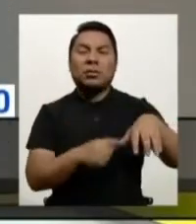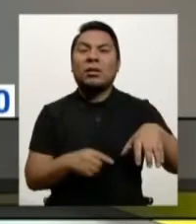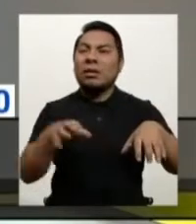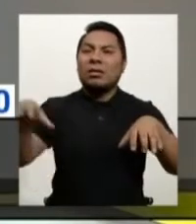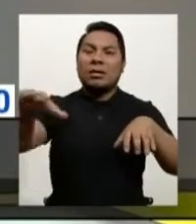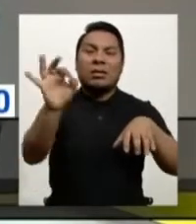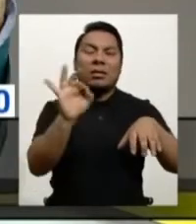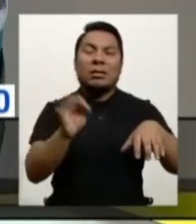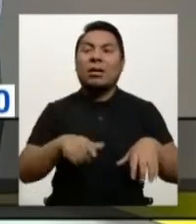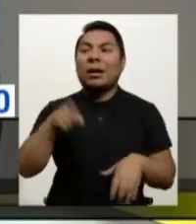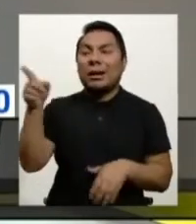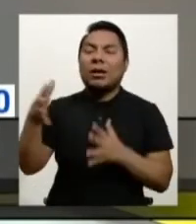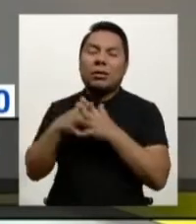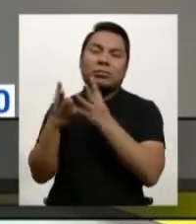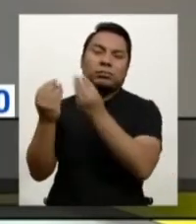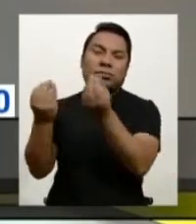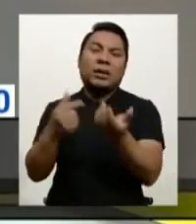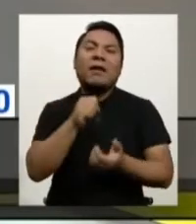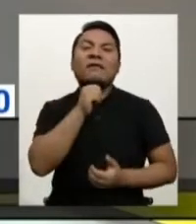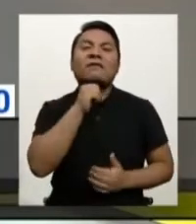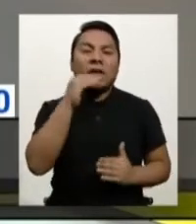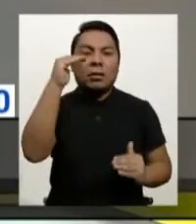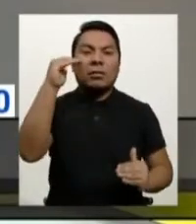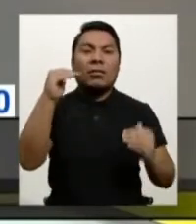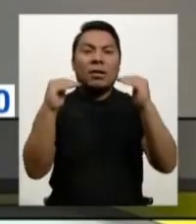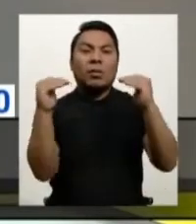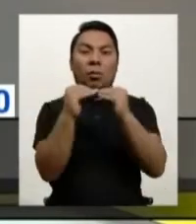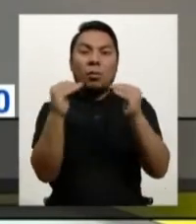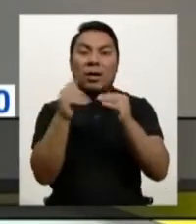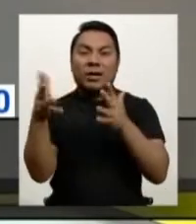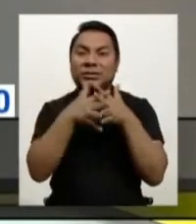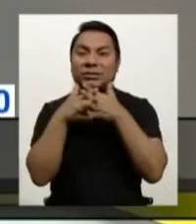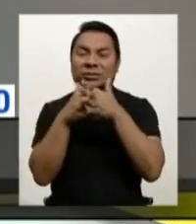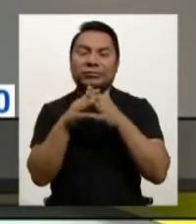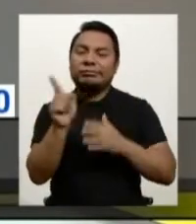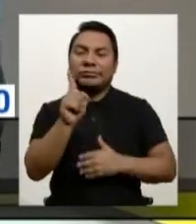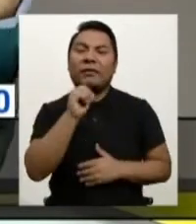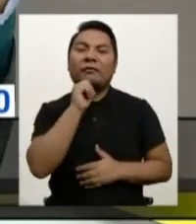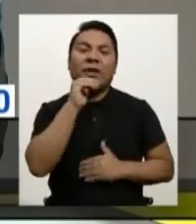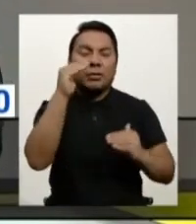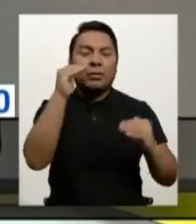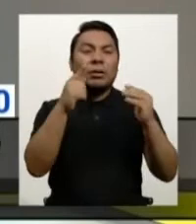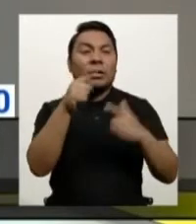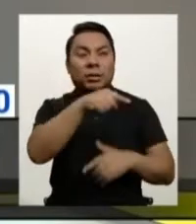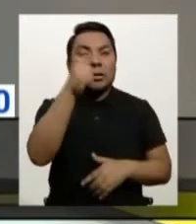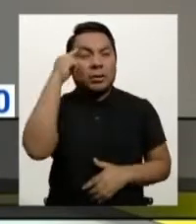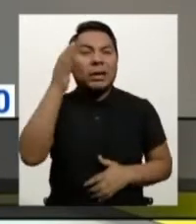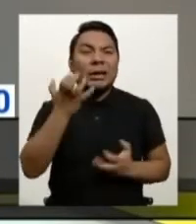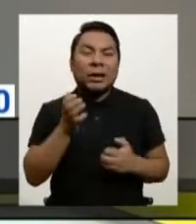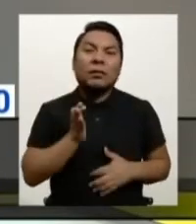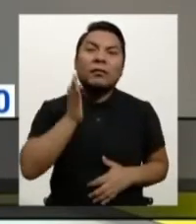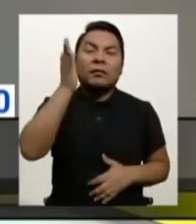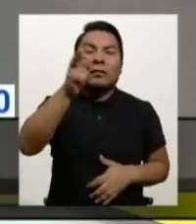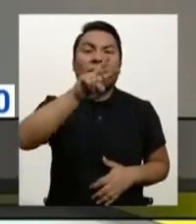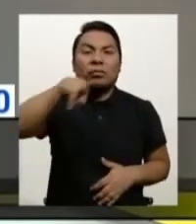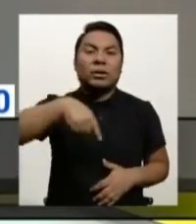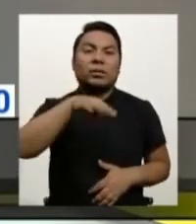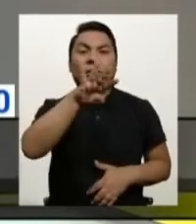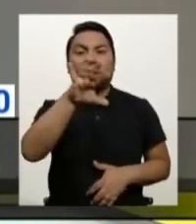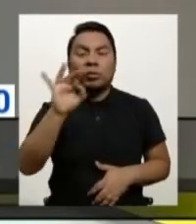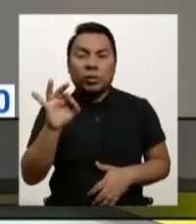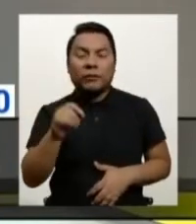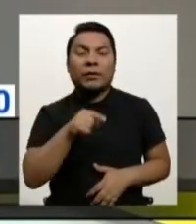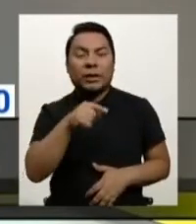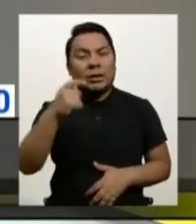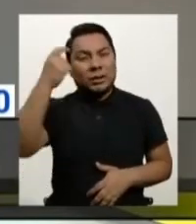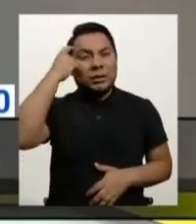bastante para convertirse en una verdadera potencia mundial a nivel de Estados Unidos, ¿no? Entonces la idea es que de aquí al 2049... este